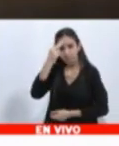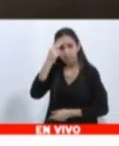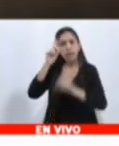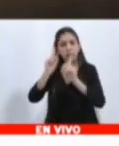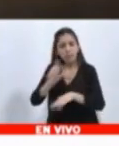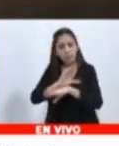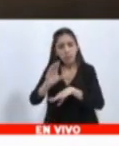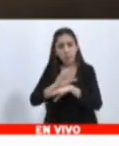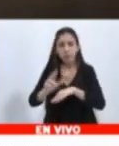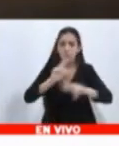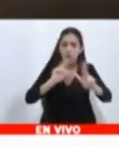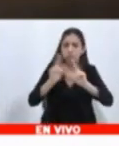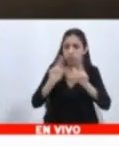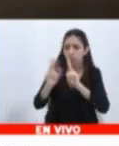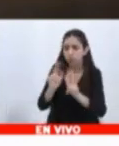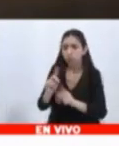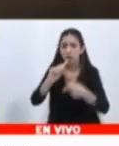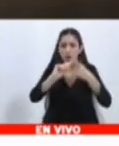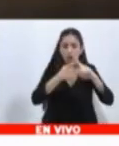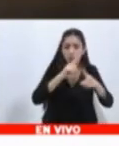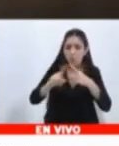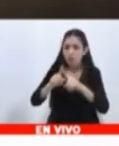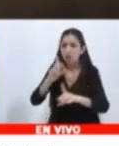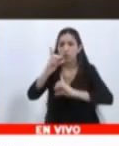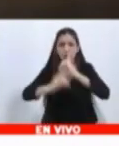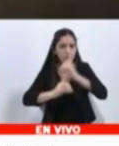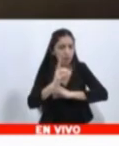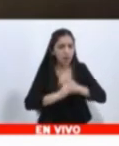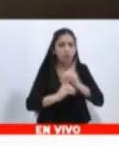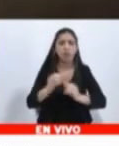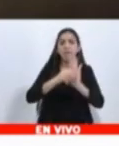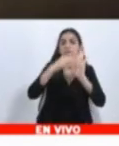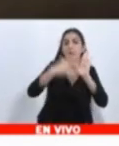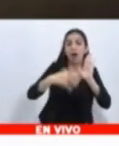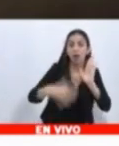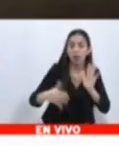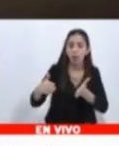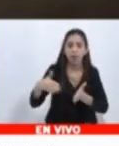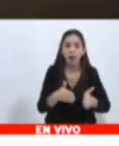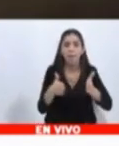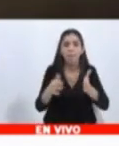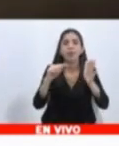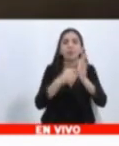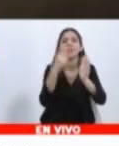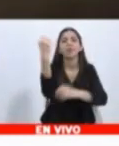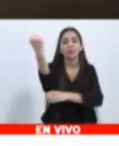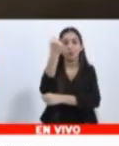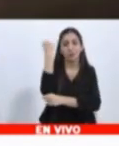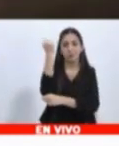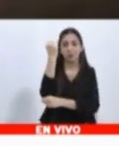institucionalidad, seguir el camino del diálogo, construir los consensos y transitar por el